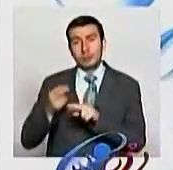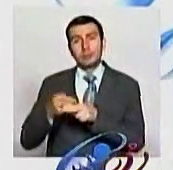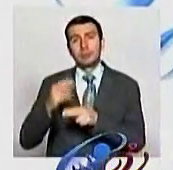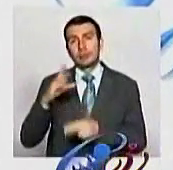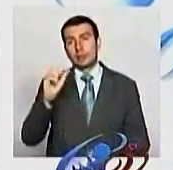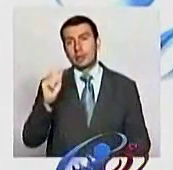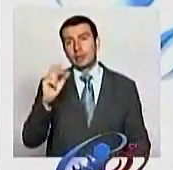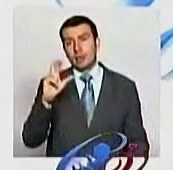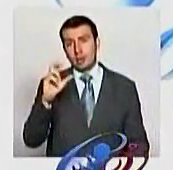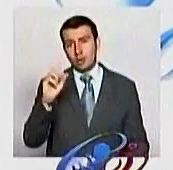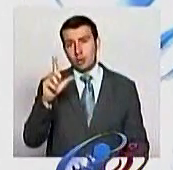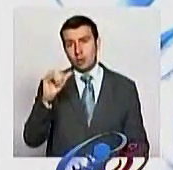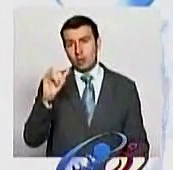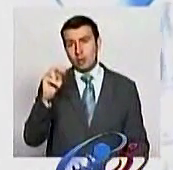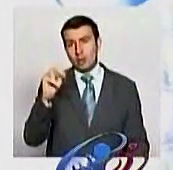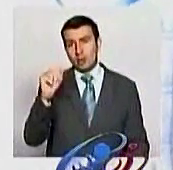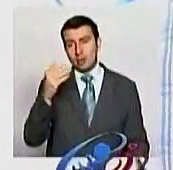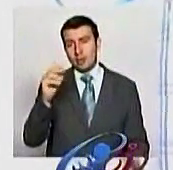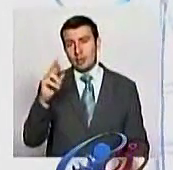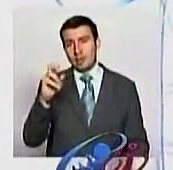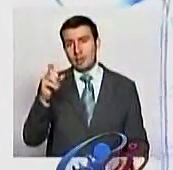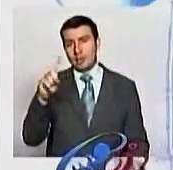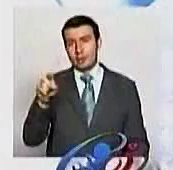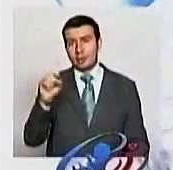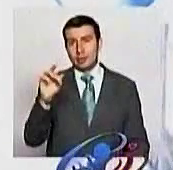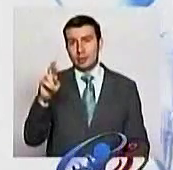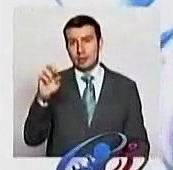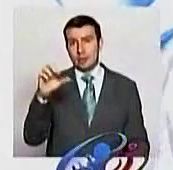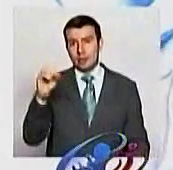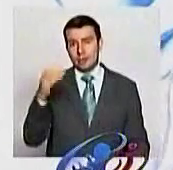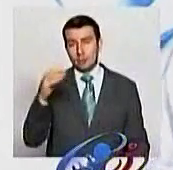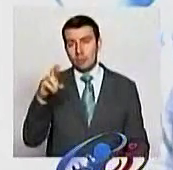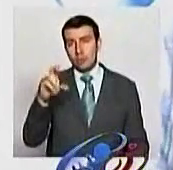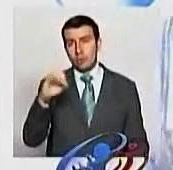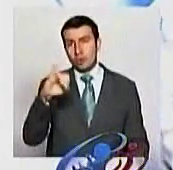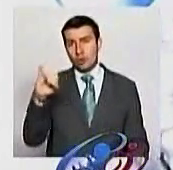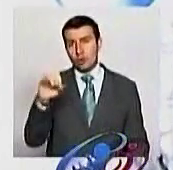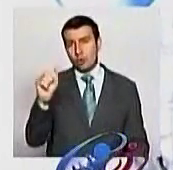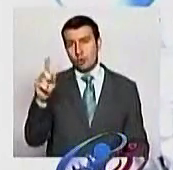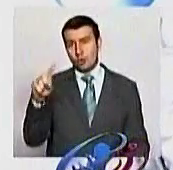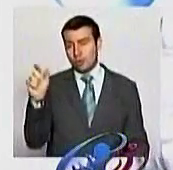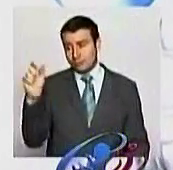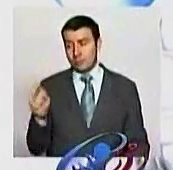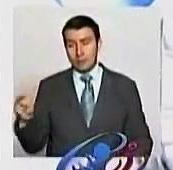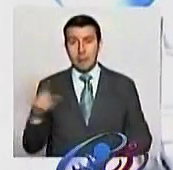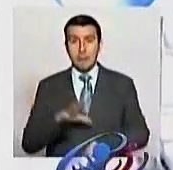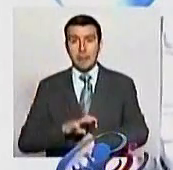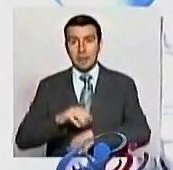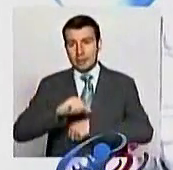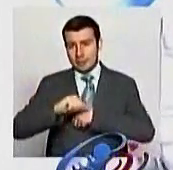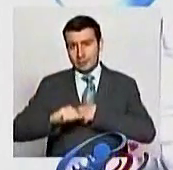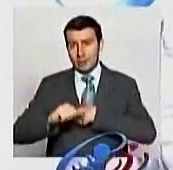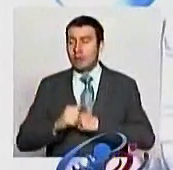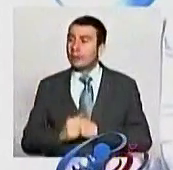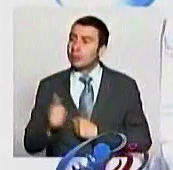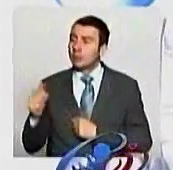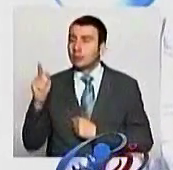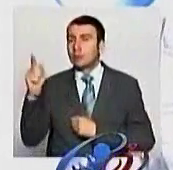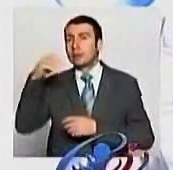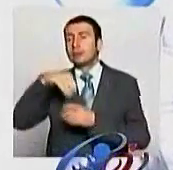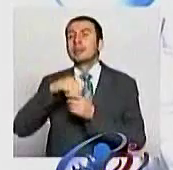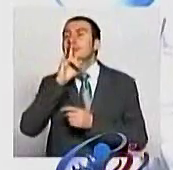Rojas. Ella es médica cirujana y lleva mucho tiempo en Estados Unidos en un proceso de estudio, de formación, de